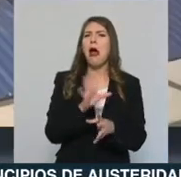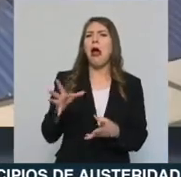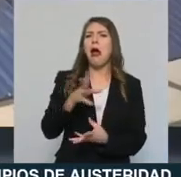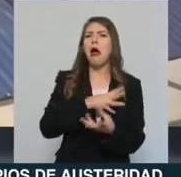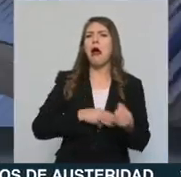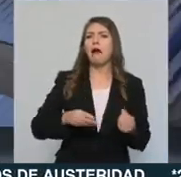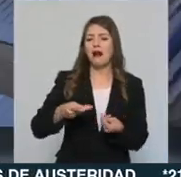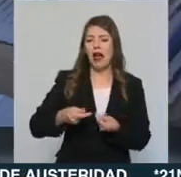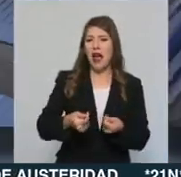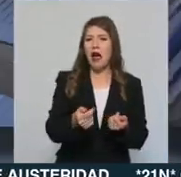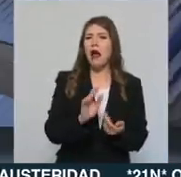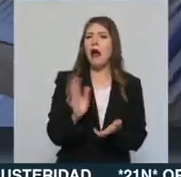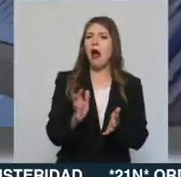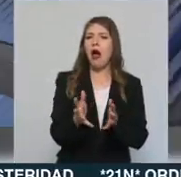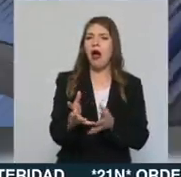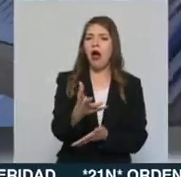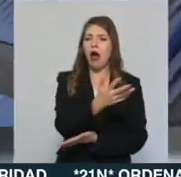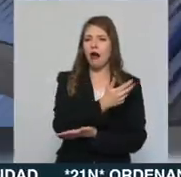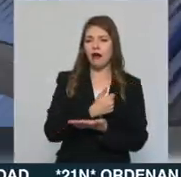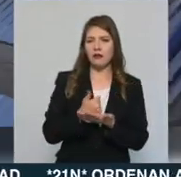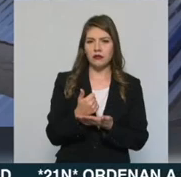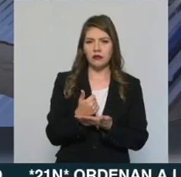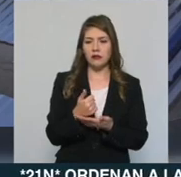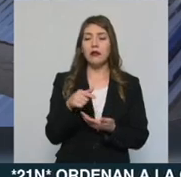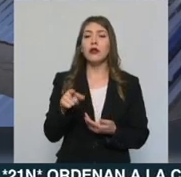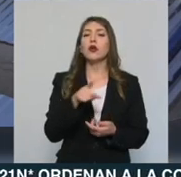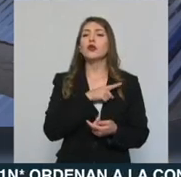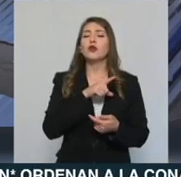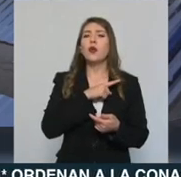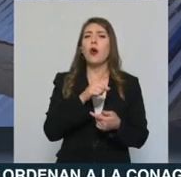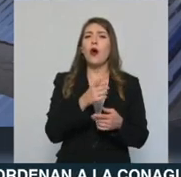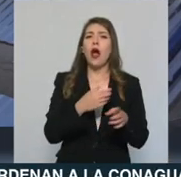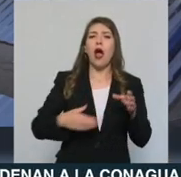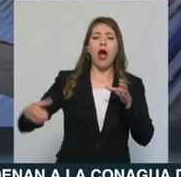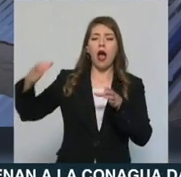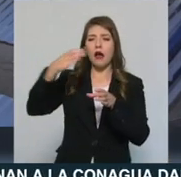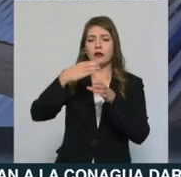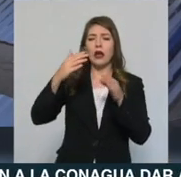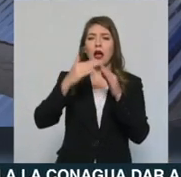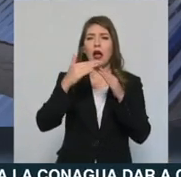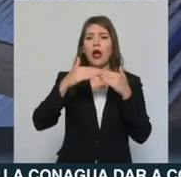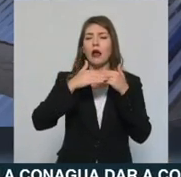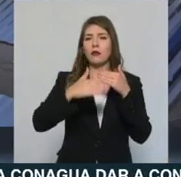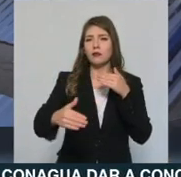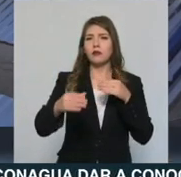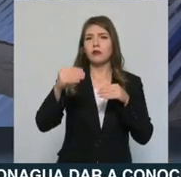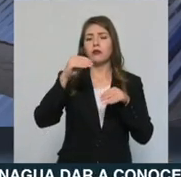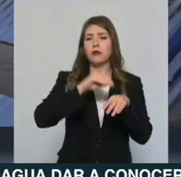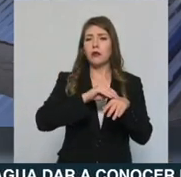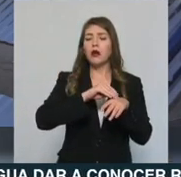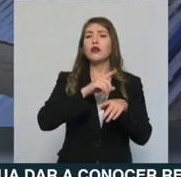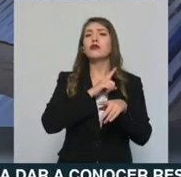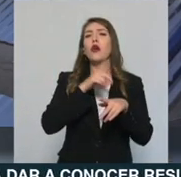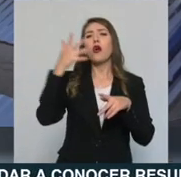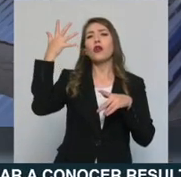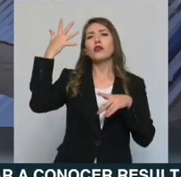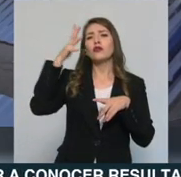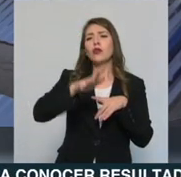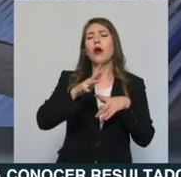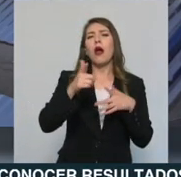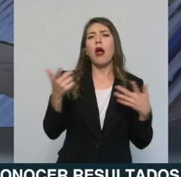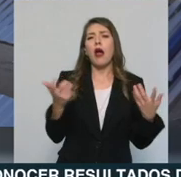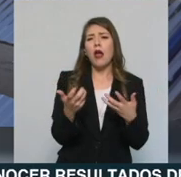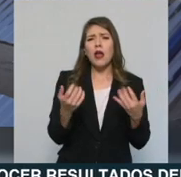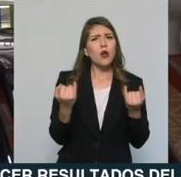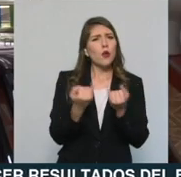¿no? Solo basta instalarlo en la azotea de la casa y esperar a que el sol haga su trabajo, aún en los días más fríos y nublados